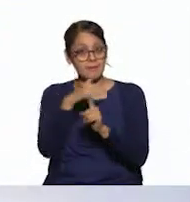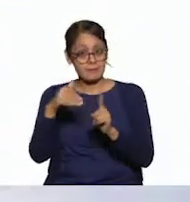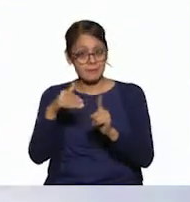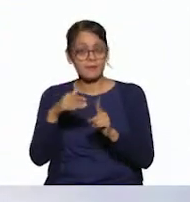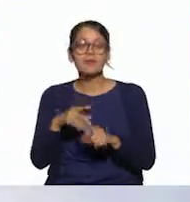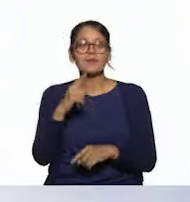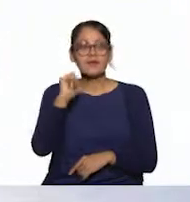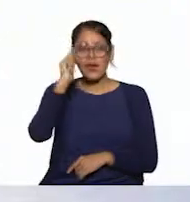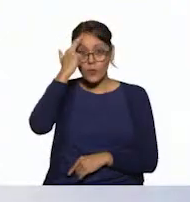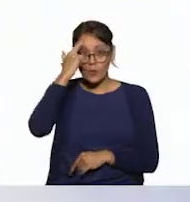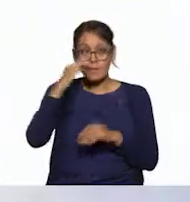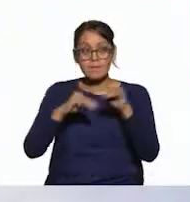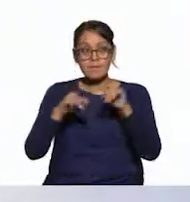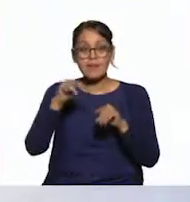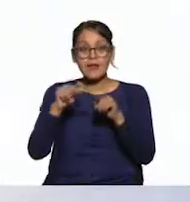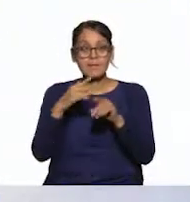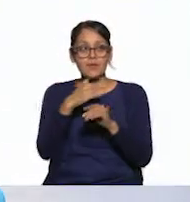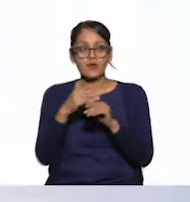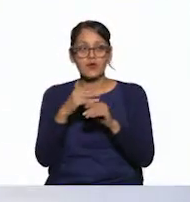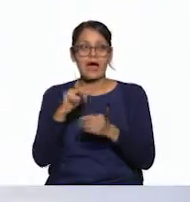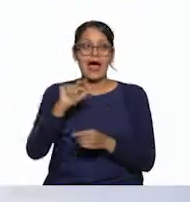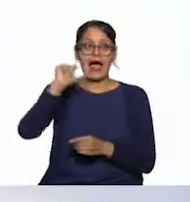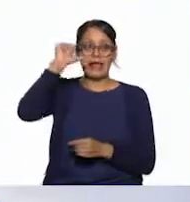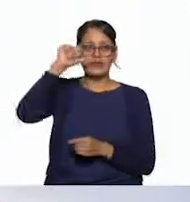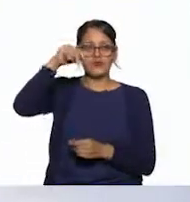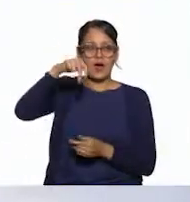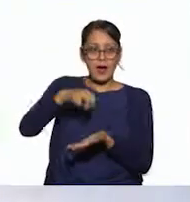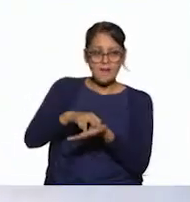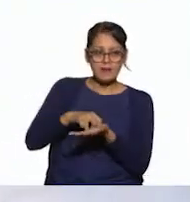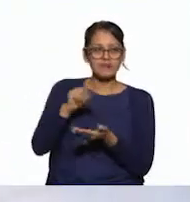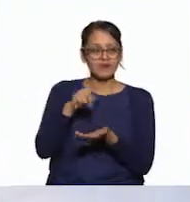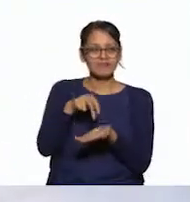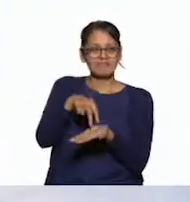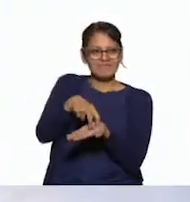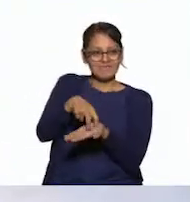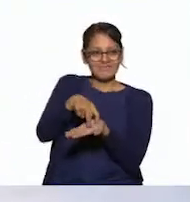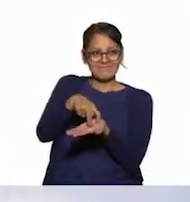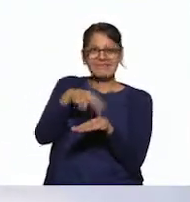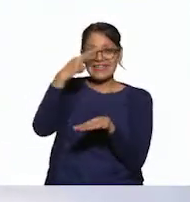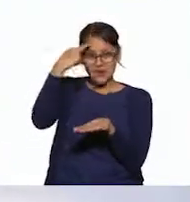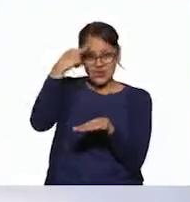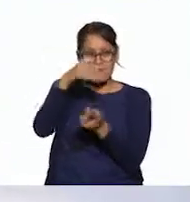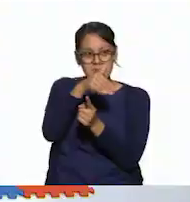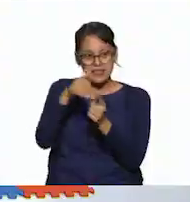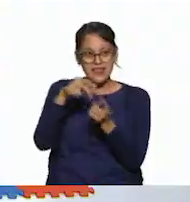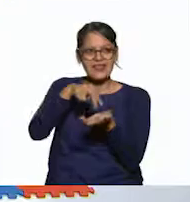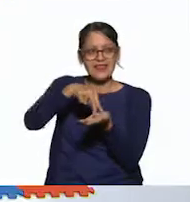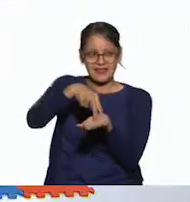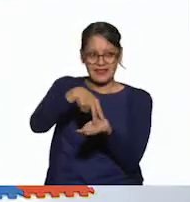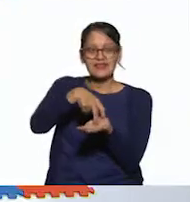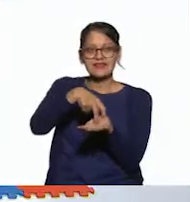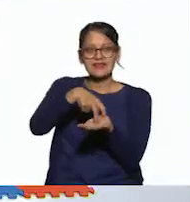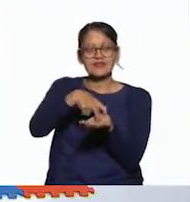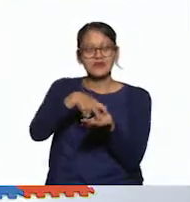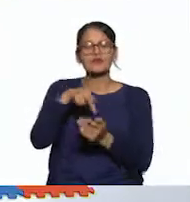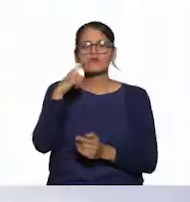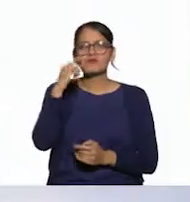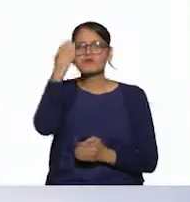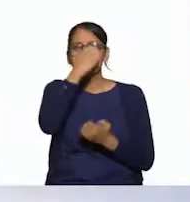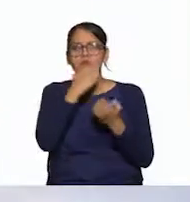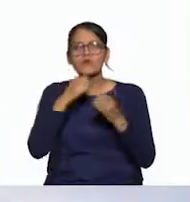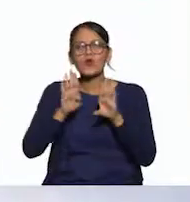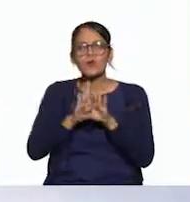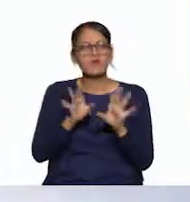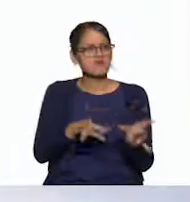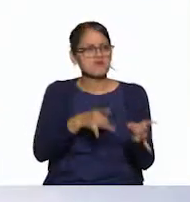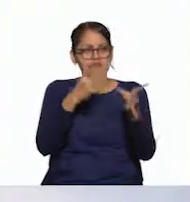medio es ni muy arriba ni muy abajo, es aquí. A la mitad. Y lo vamos a explorar en todas